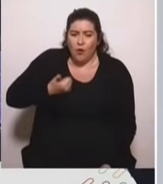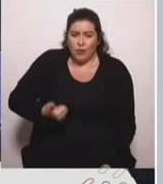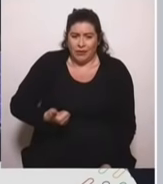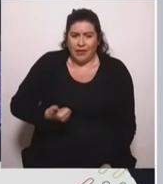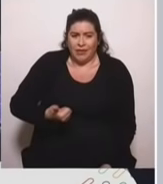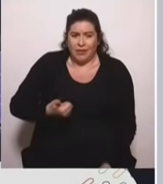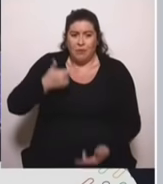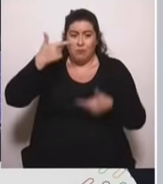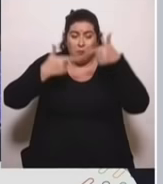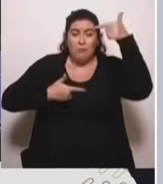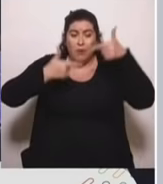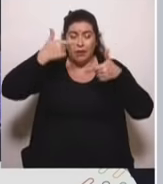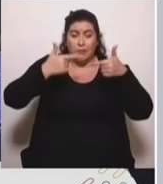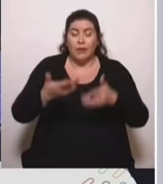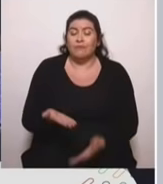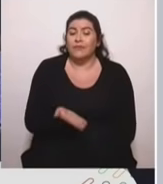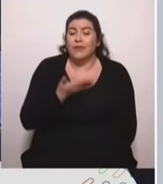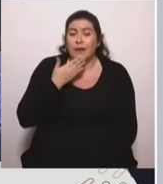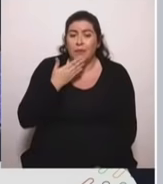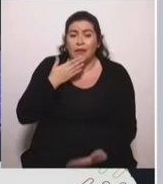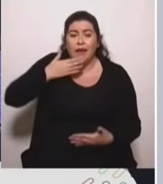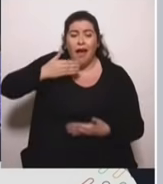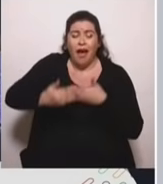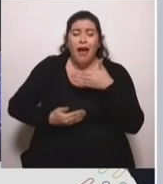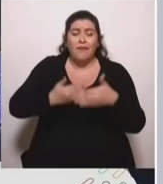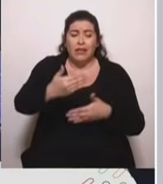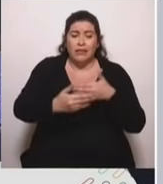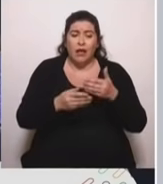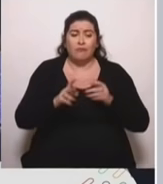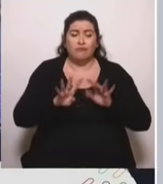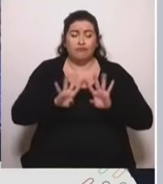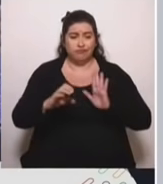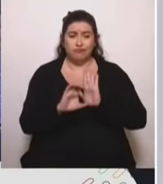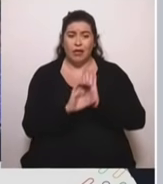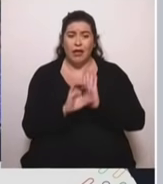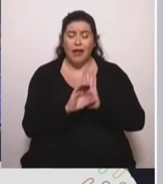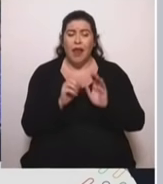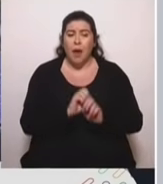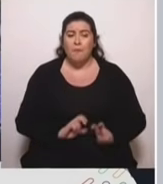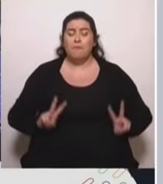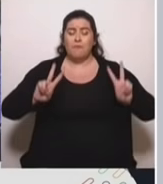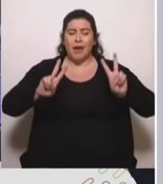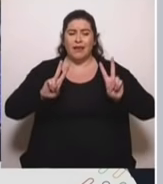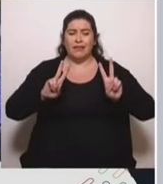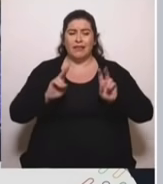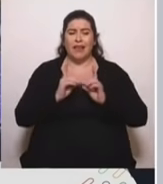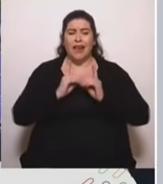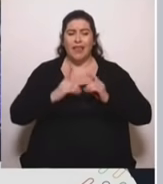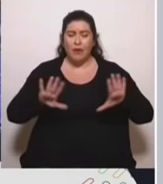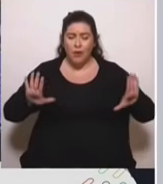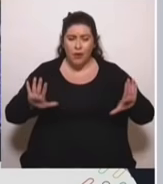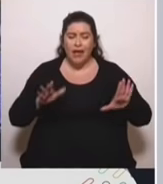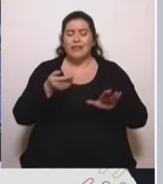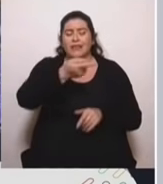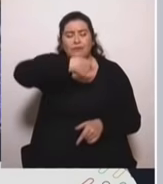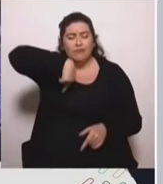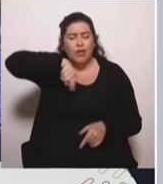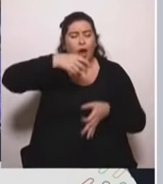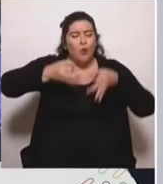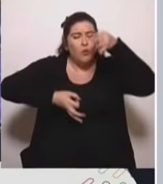otro mecanismo electrónico que tal vez pudiese haber facilitado todo el proceso. ¿Cómo evalúa también lo que ha ocurrido al